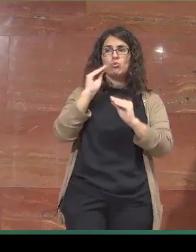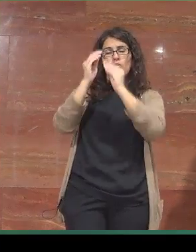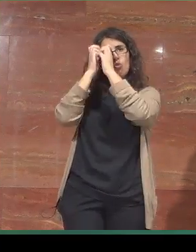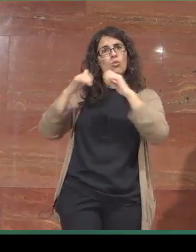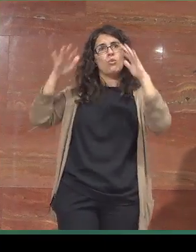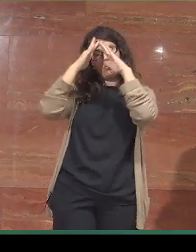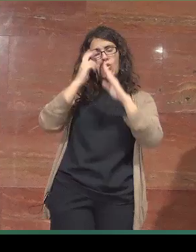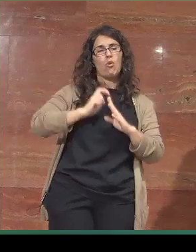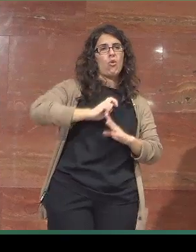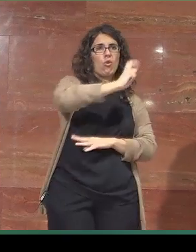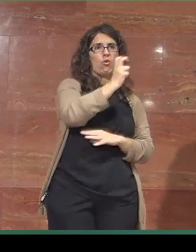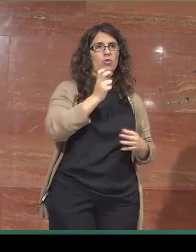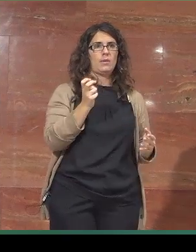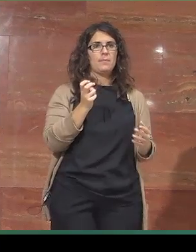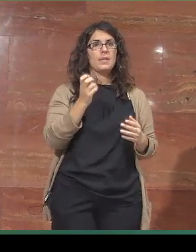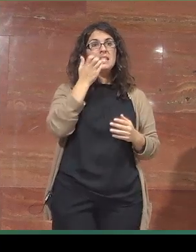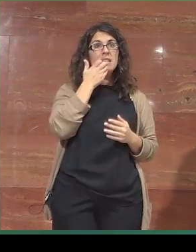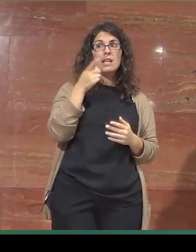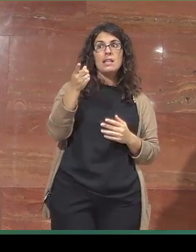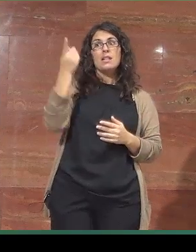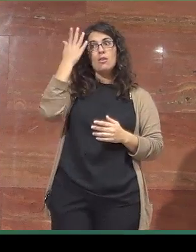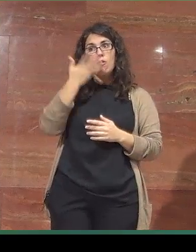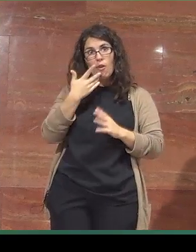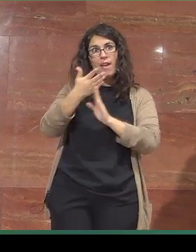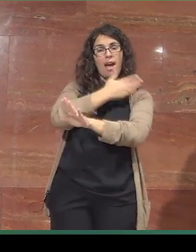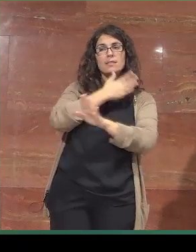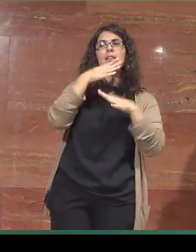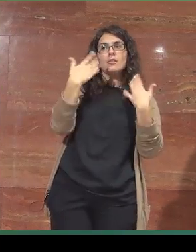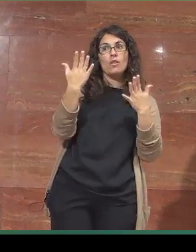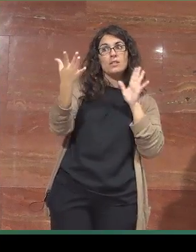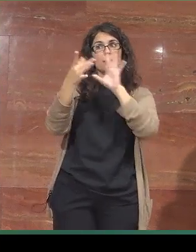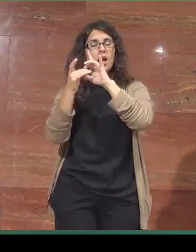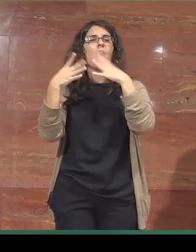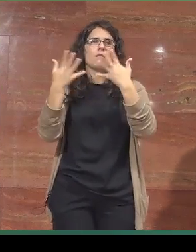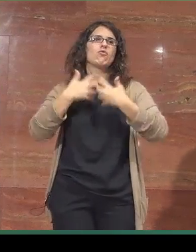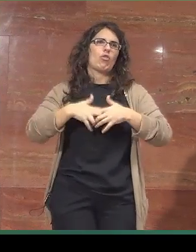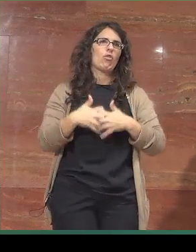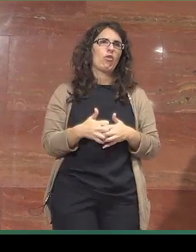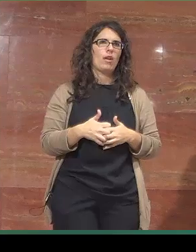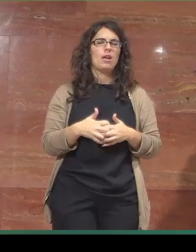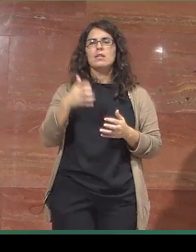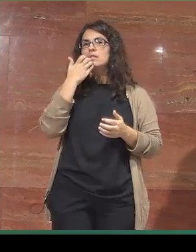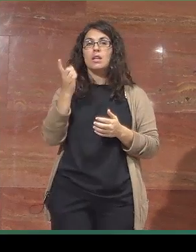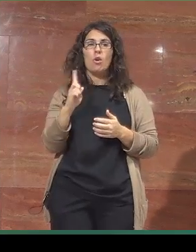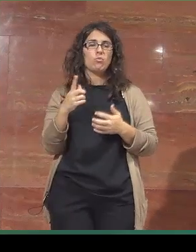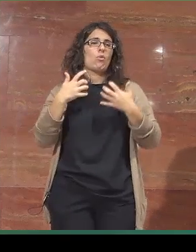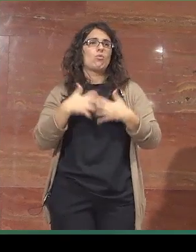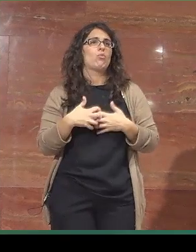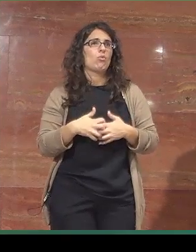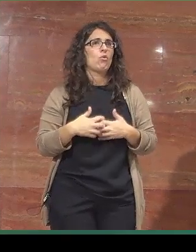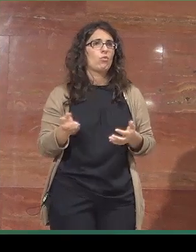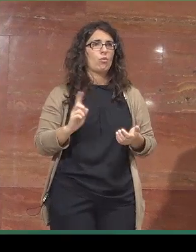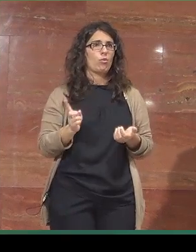representación funcionará si conecta con lo que uno ya sabe. No funcionará como clave de interpretación si no